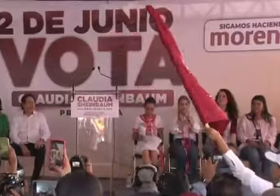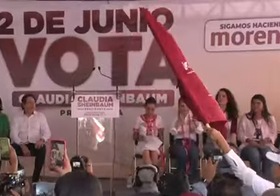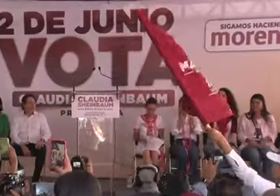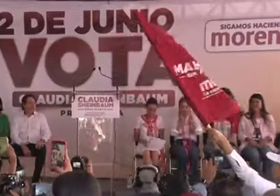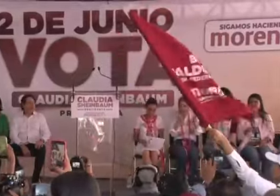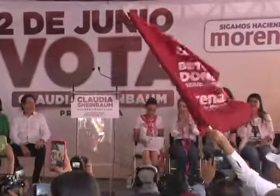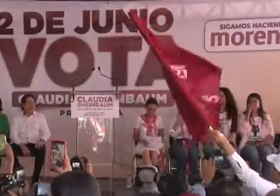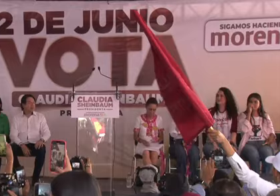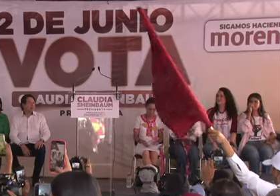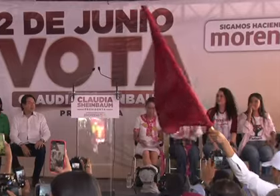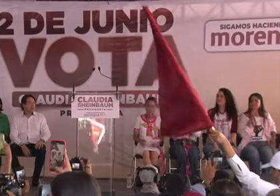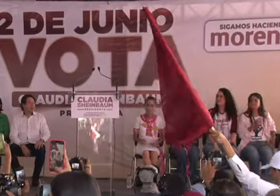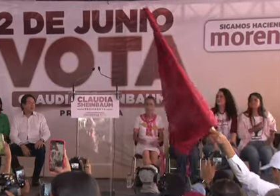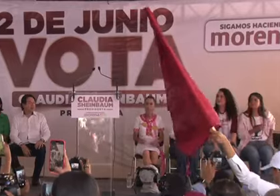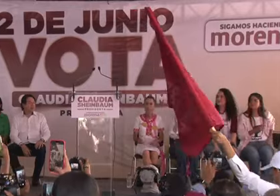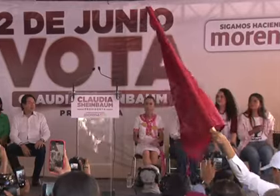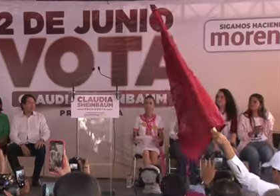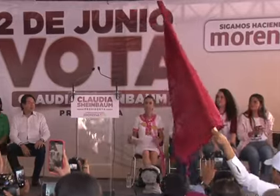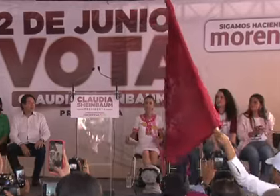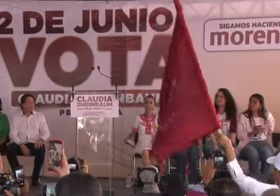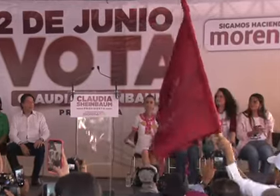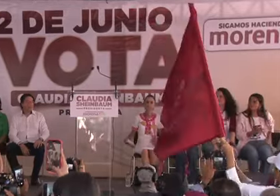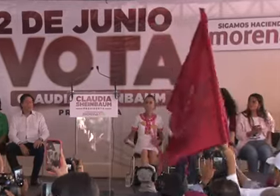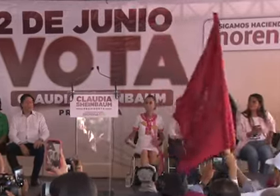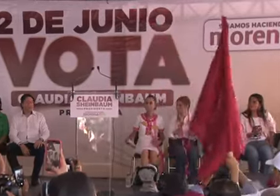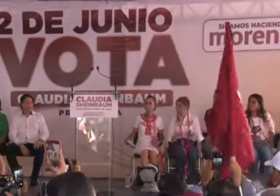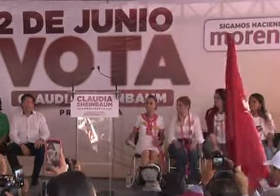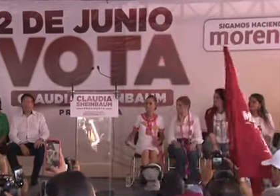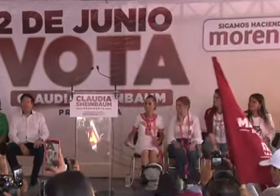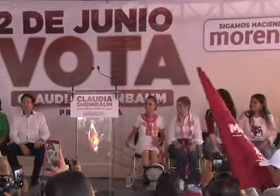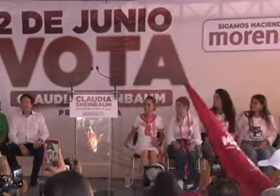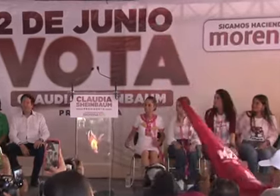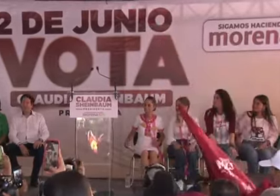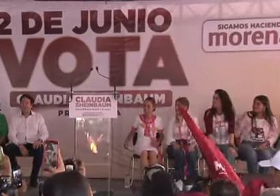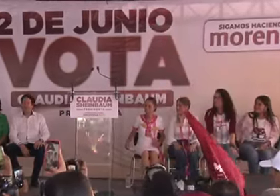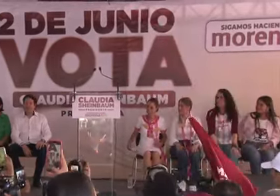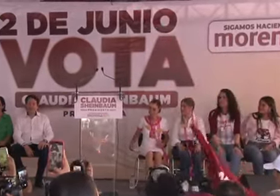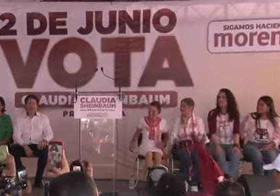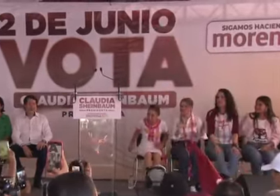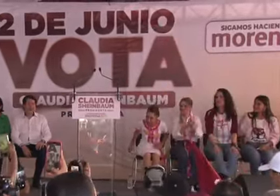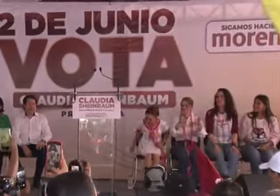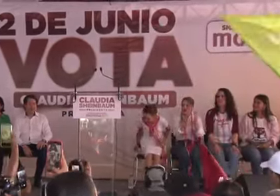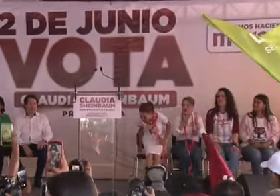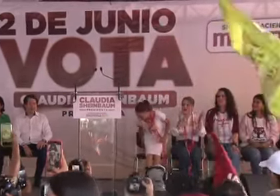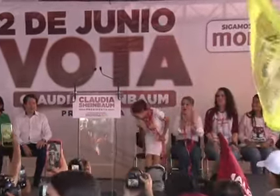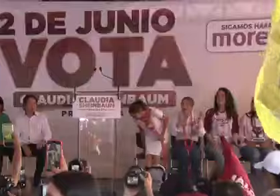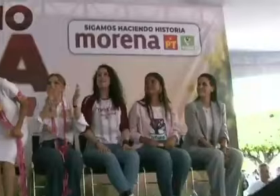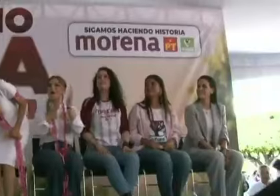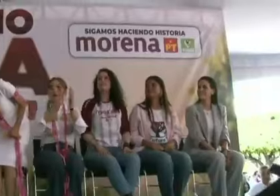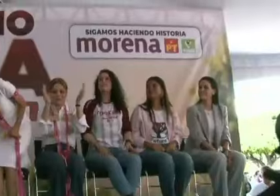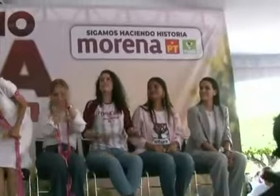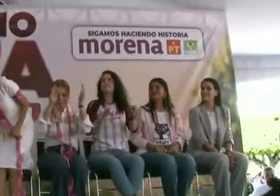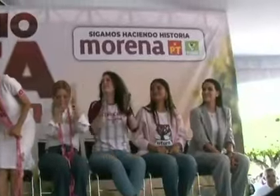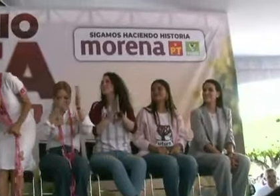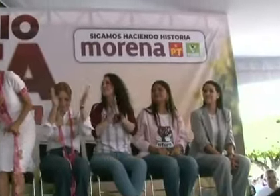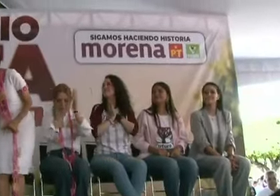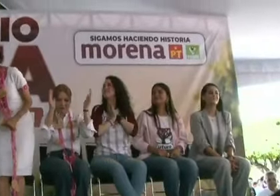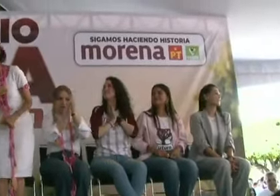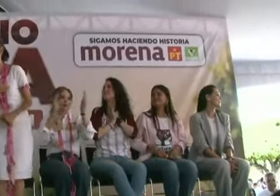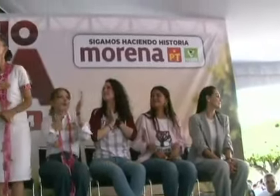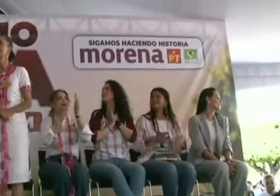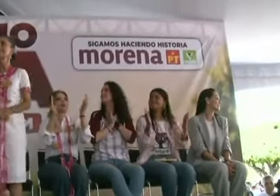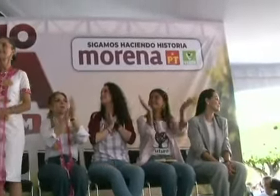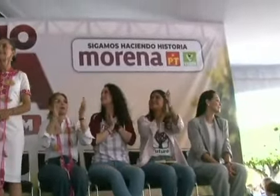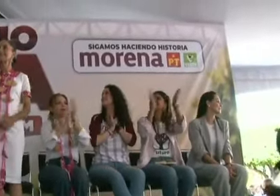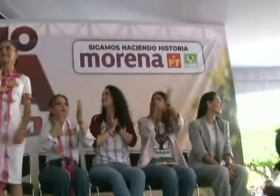gran responsabilidad de construir el segundo piso de la cuarta transformación. Con ustedes,